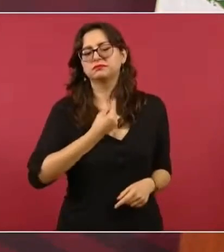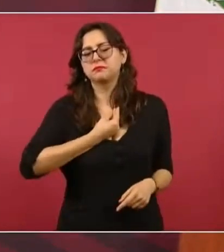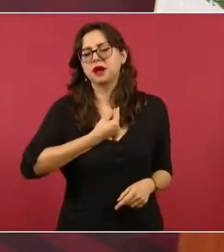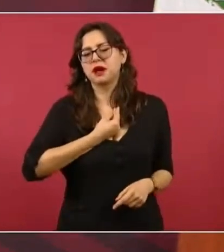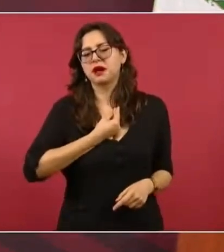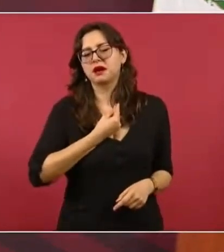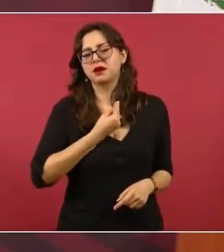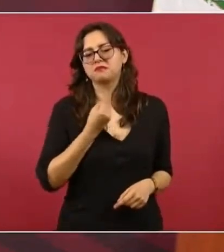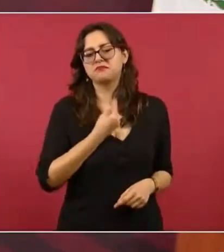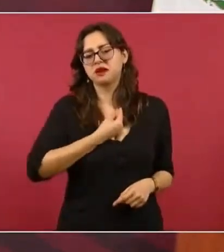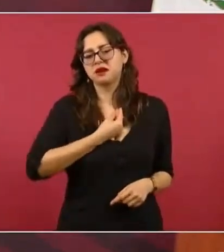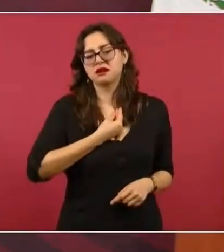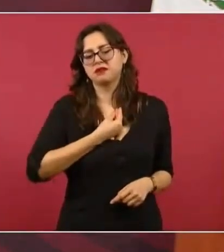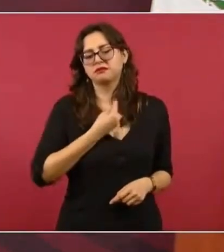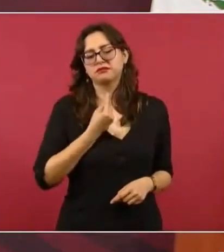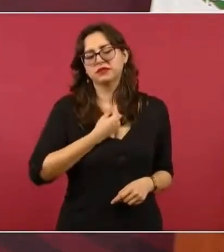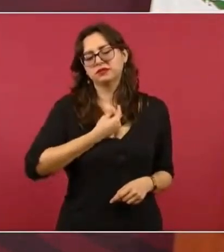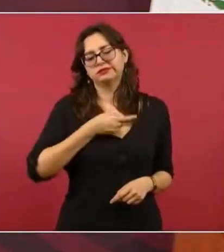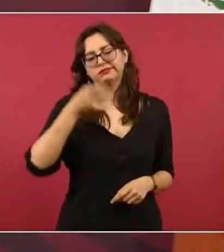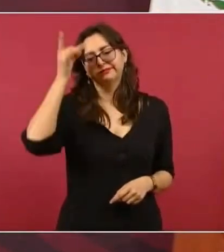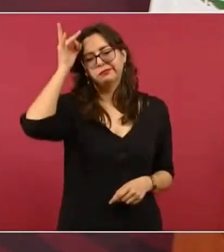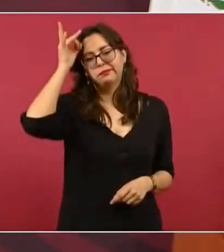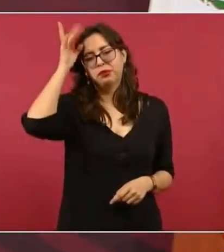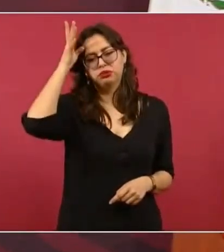Desde que empezamos,